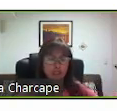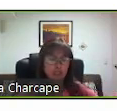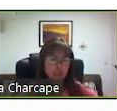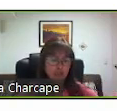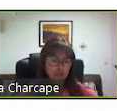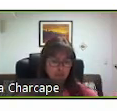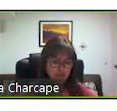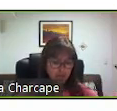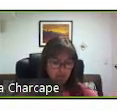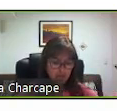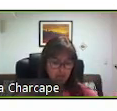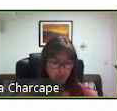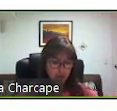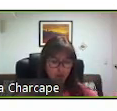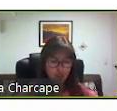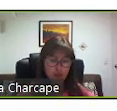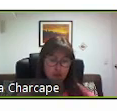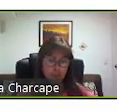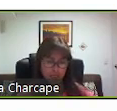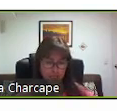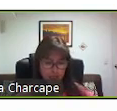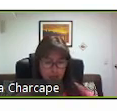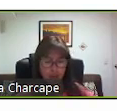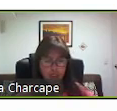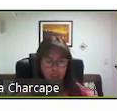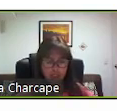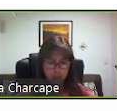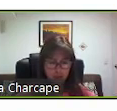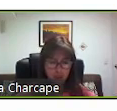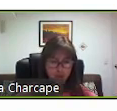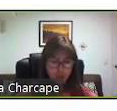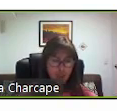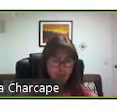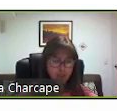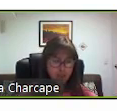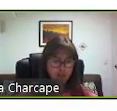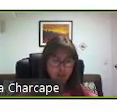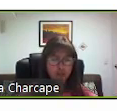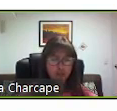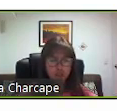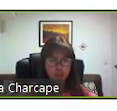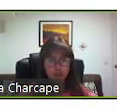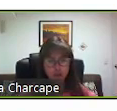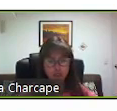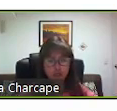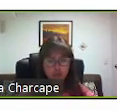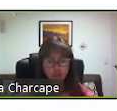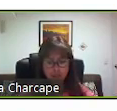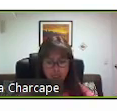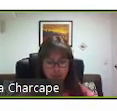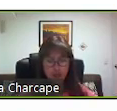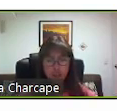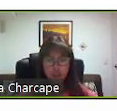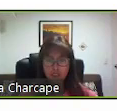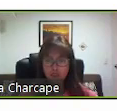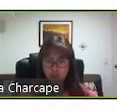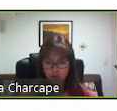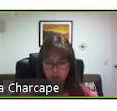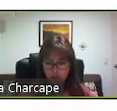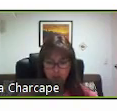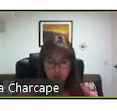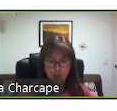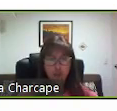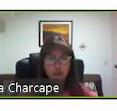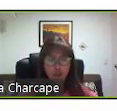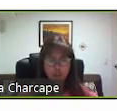que en todo caso separar, ¿no? En estos casos en específico estamos hablando de maltrato, con